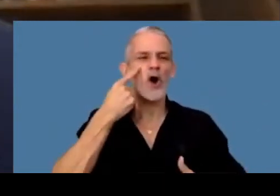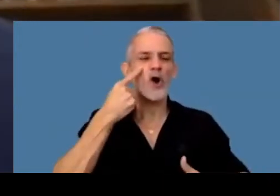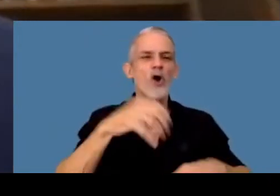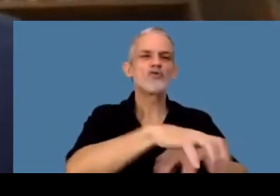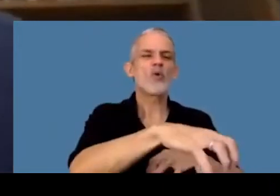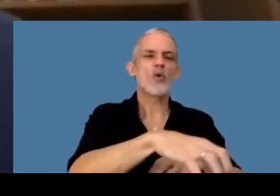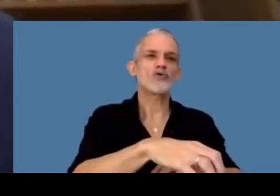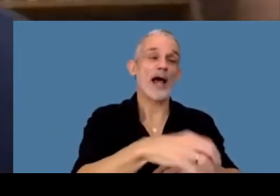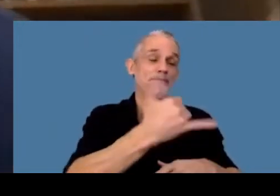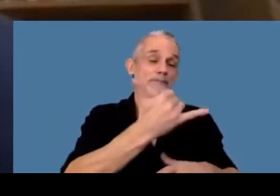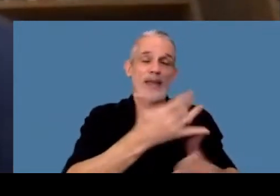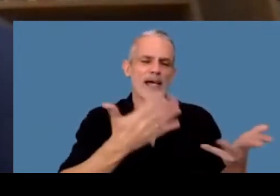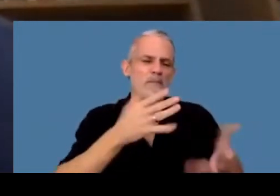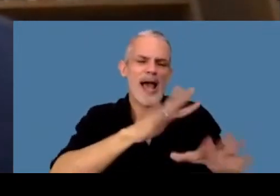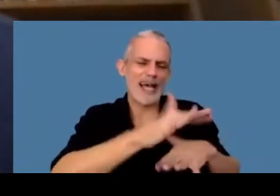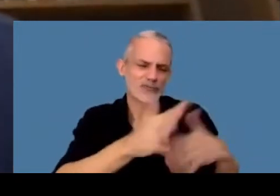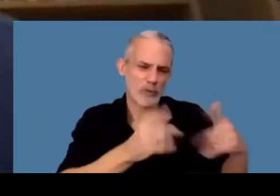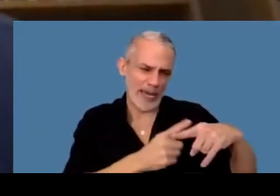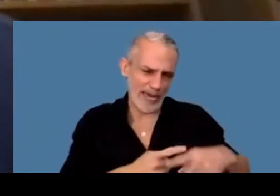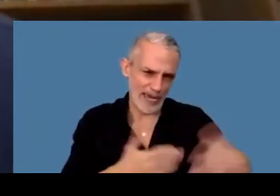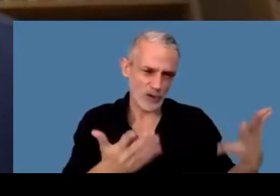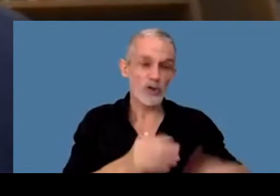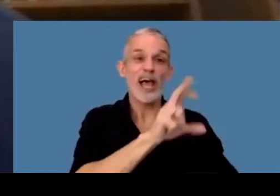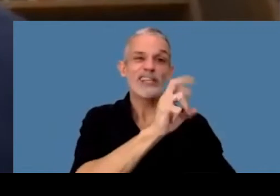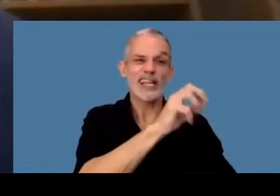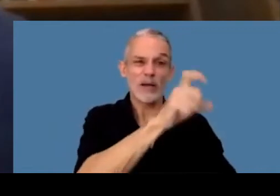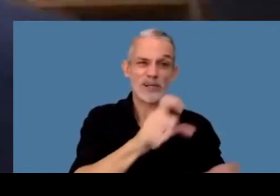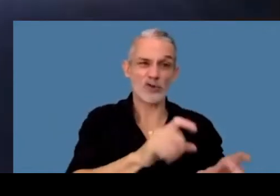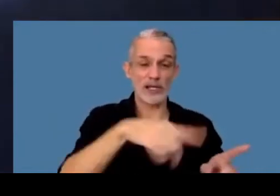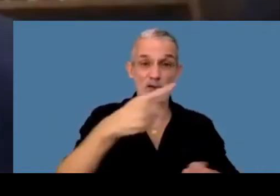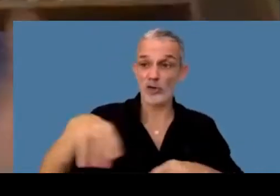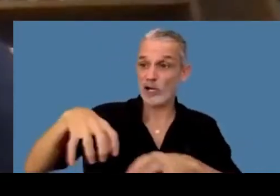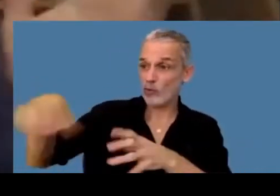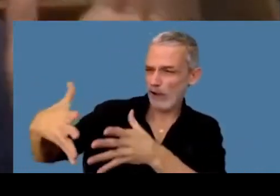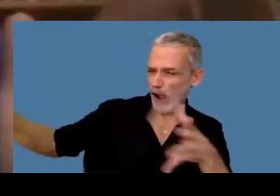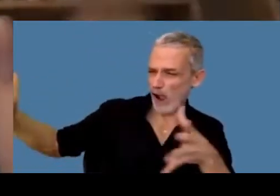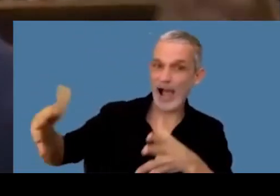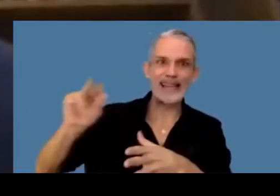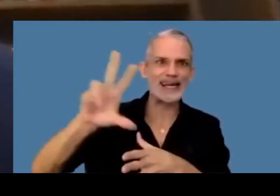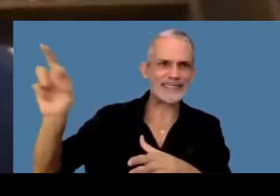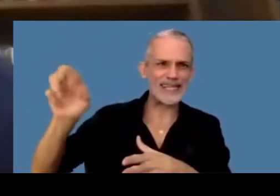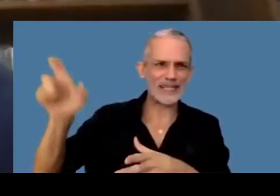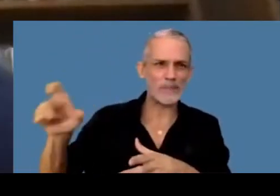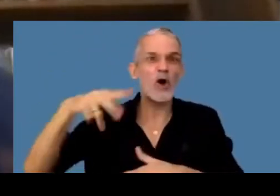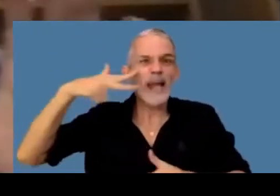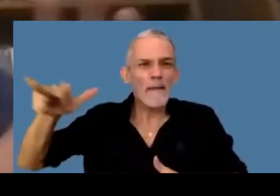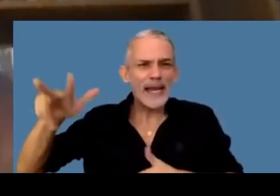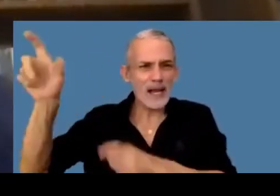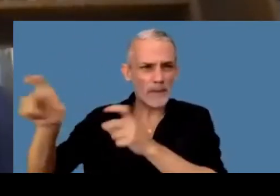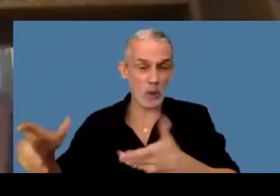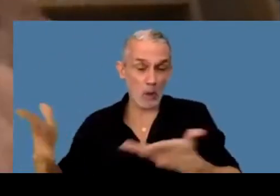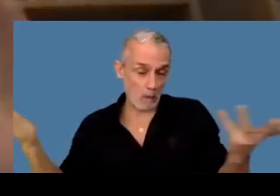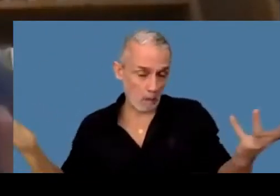ojo, 30 personas, y otra sucursal capaz que trabajan 300 o 3.000, digo por decir números, ¿no?